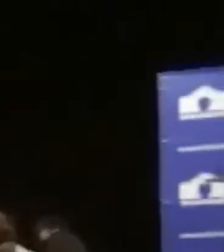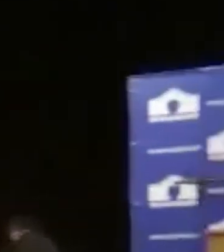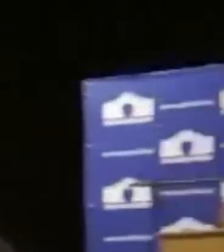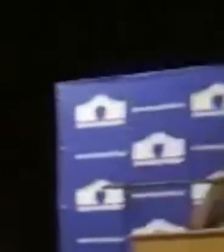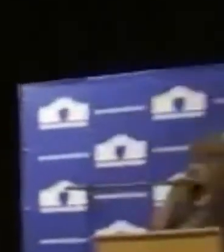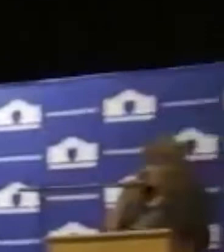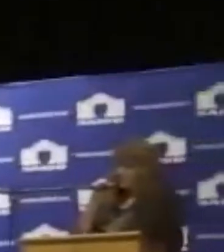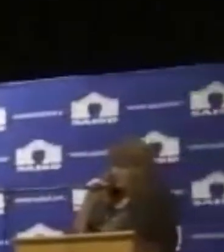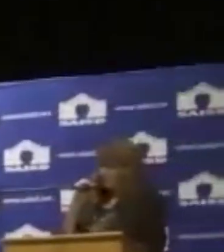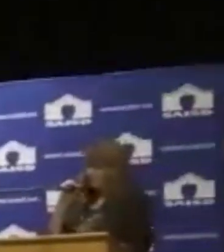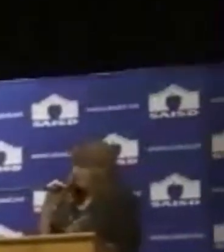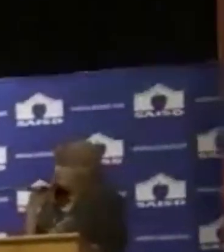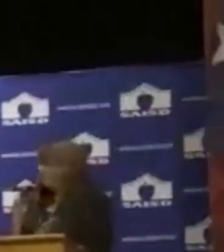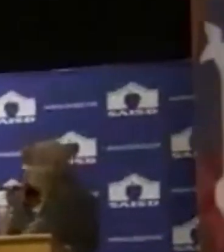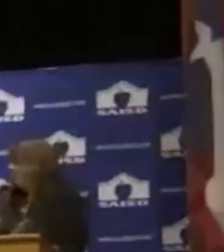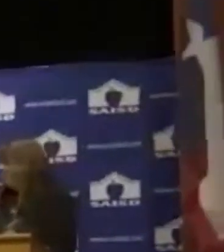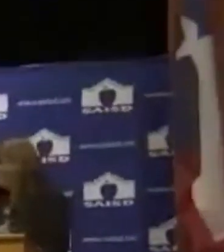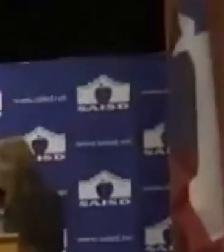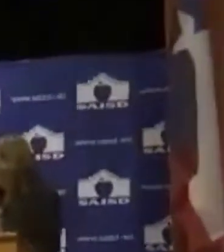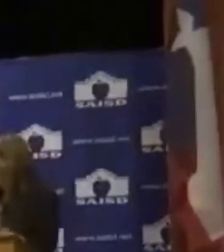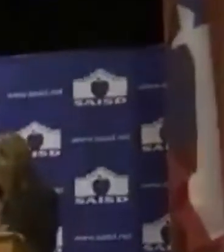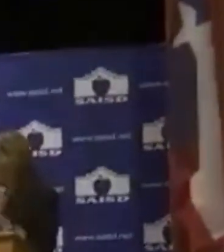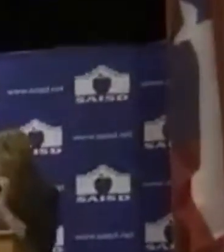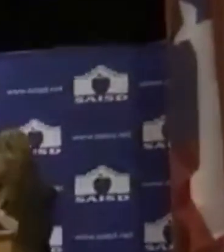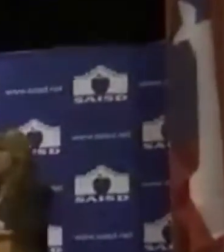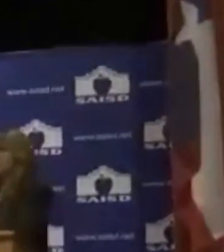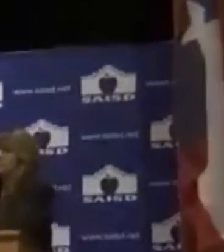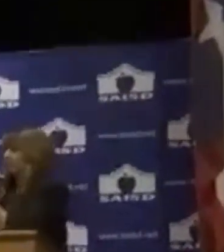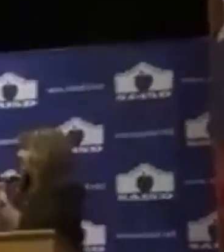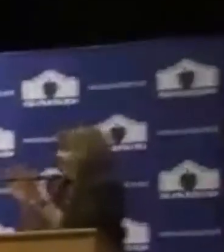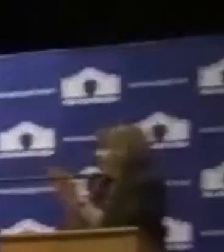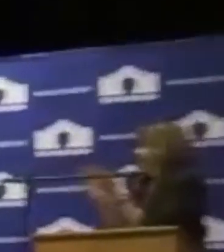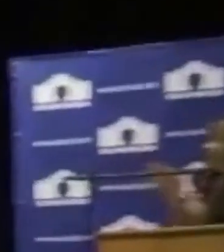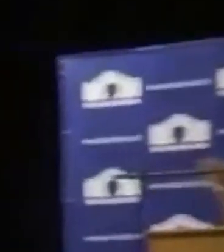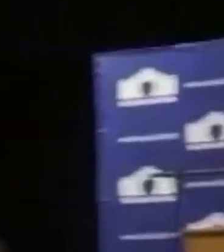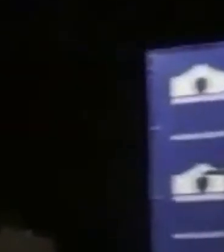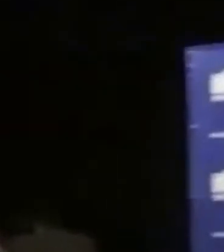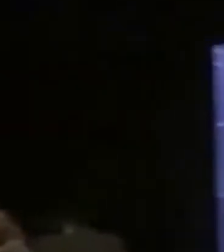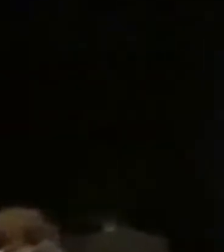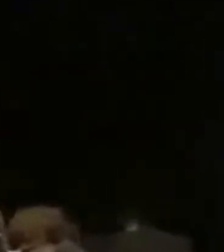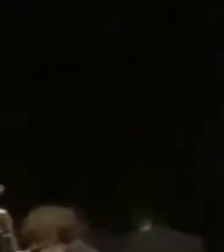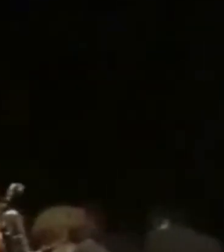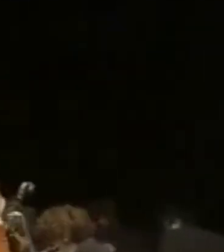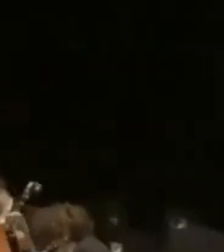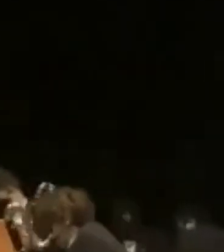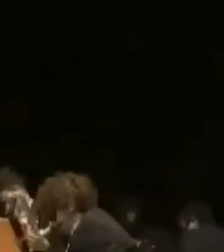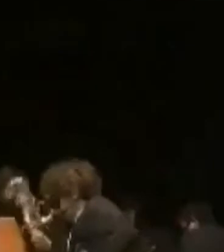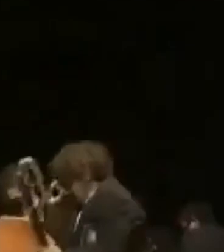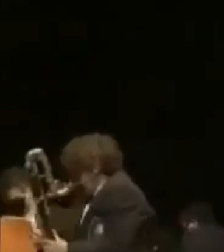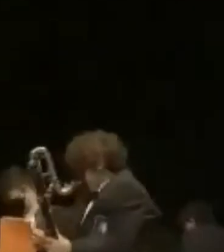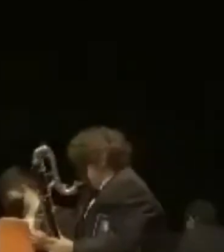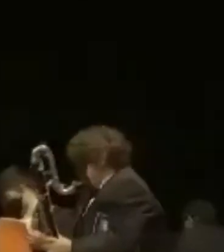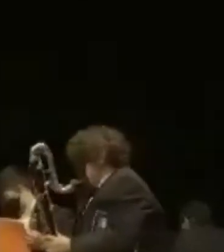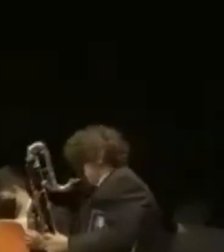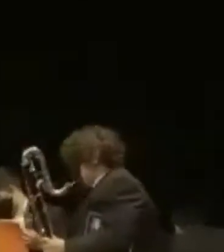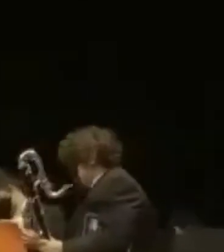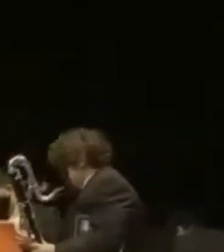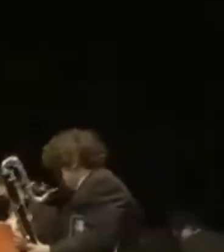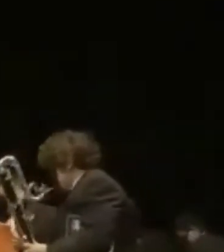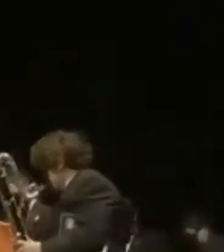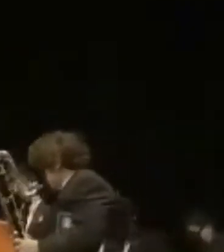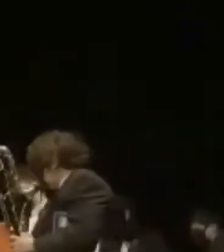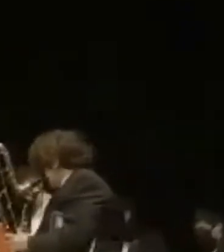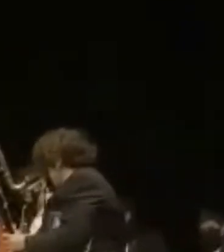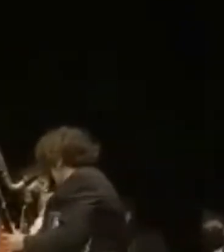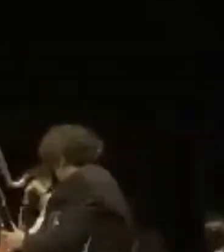Can we get another round of applause for Otro aplauso, por favor, para la maravillosa banda Ensamble Musical